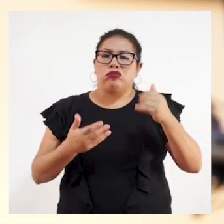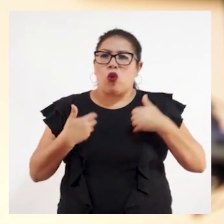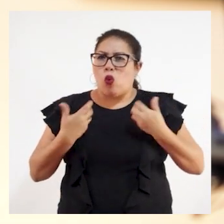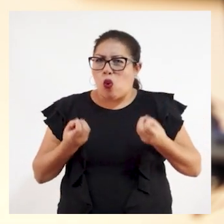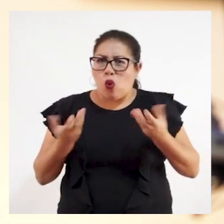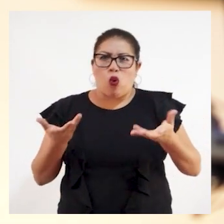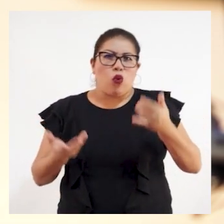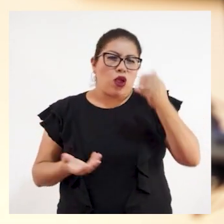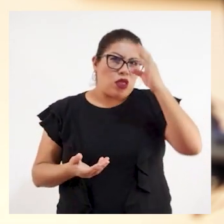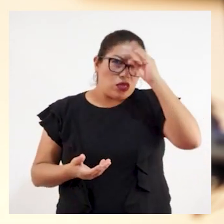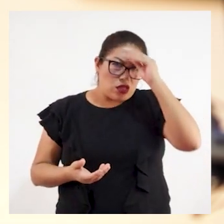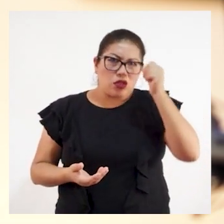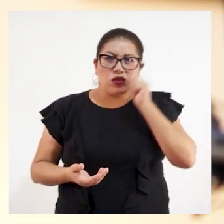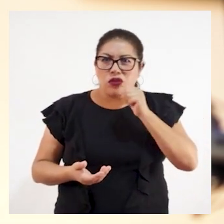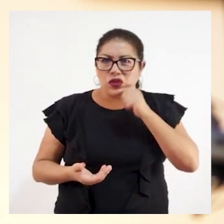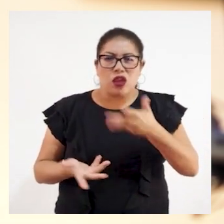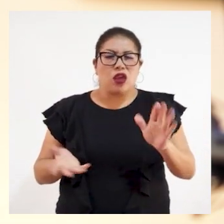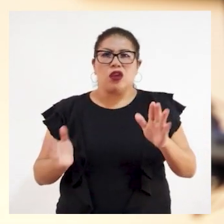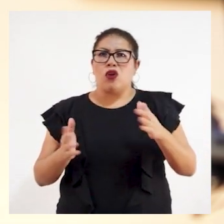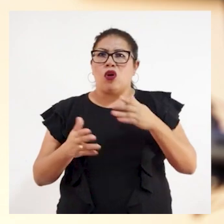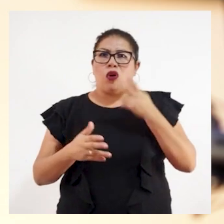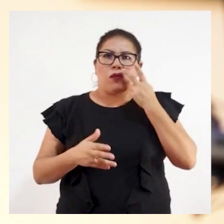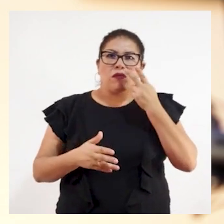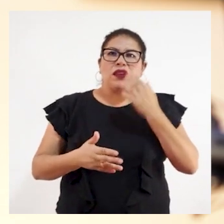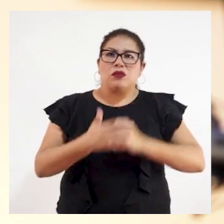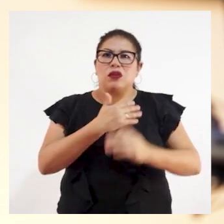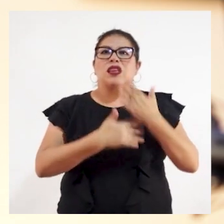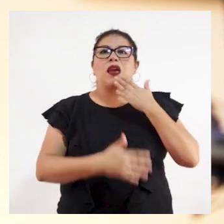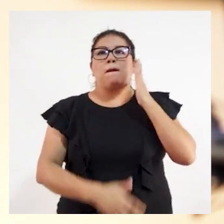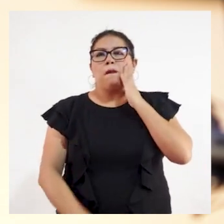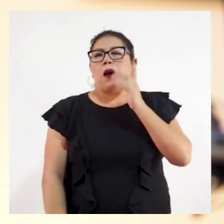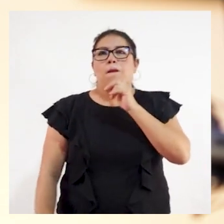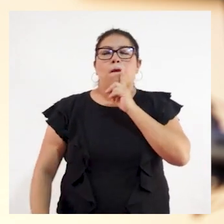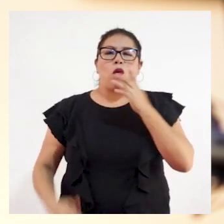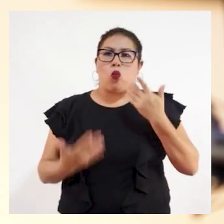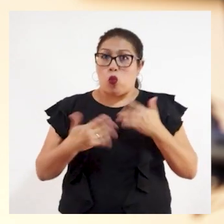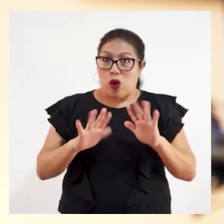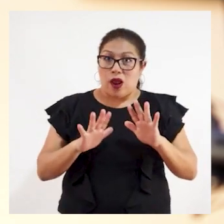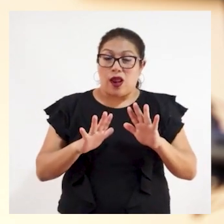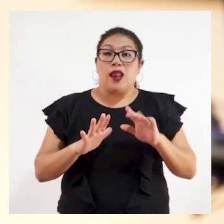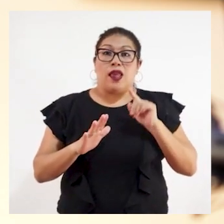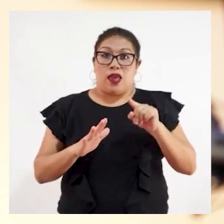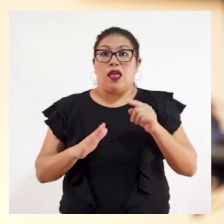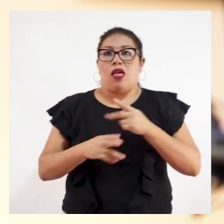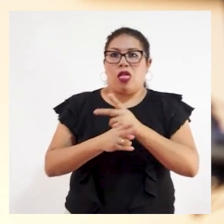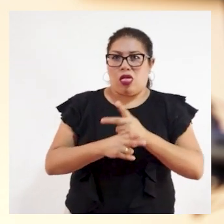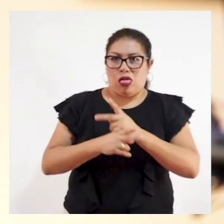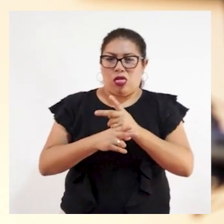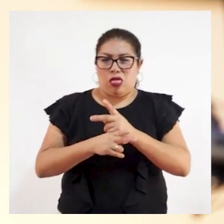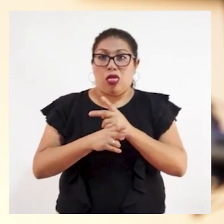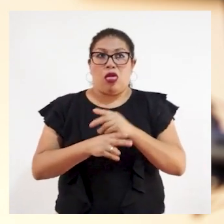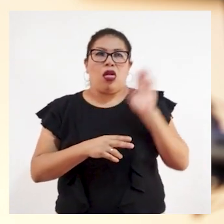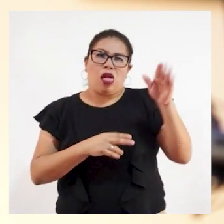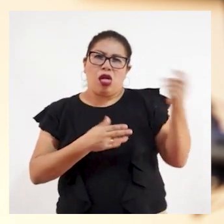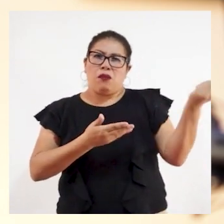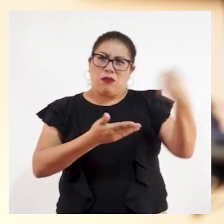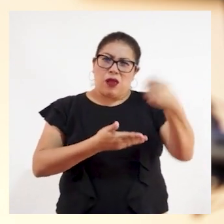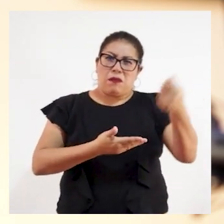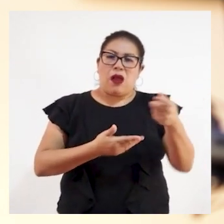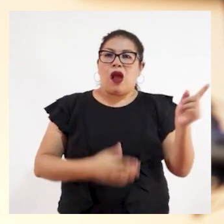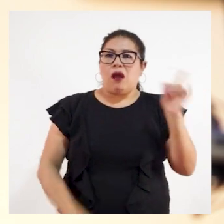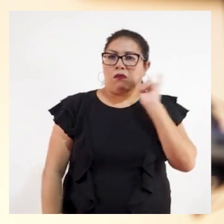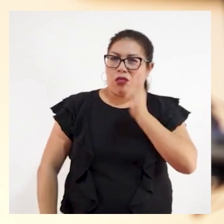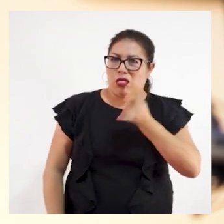progenitor con el que se encuentra, ya sea mamá, sea papá, y el otro progenitor no cumpla con estas obligaciones